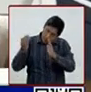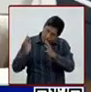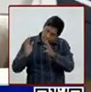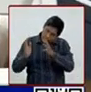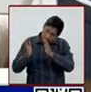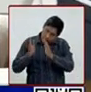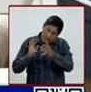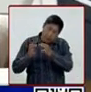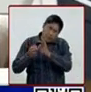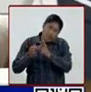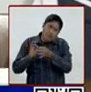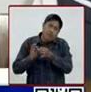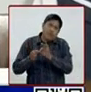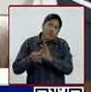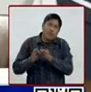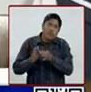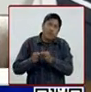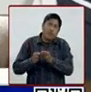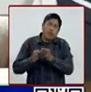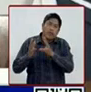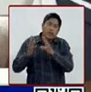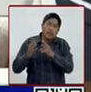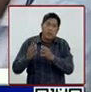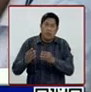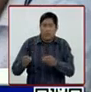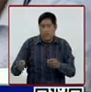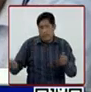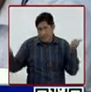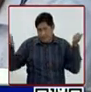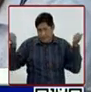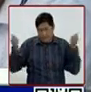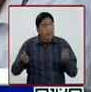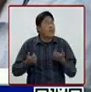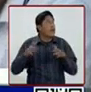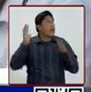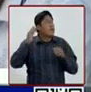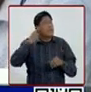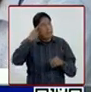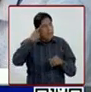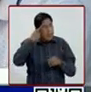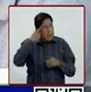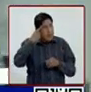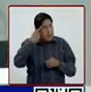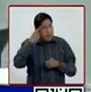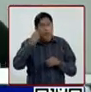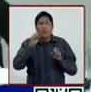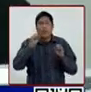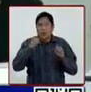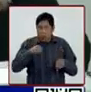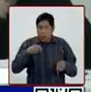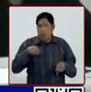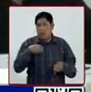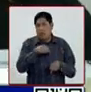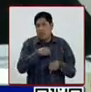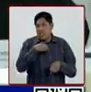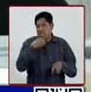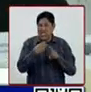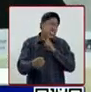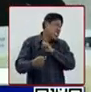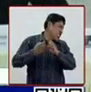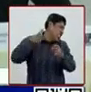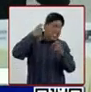lograr soluciones para desconfictuar esta situación La idea es que podamos bajar los niveles de